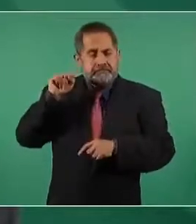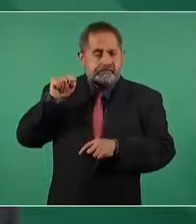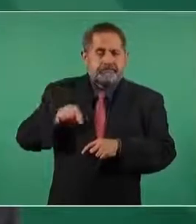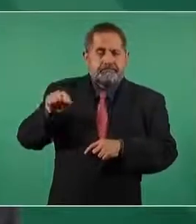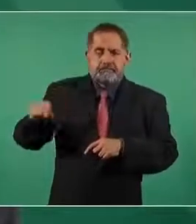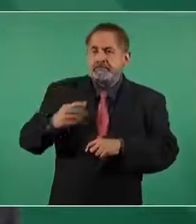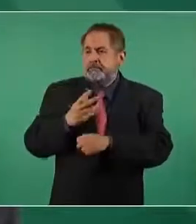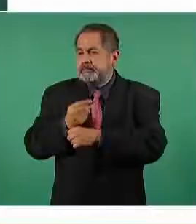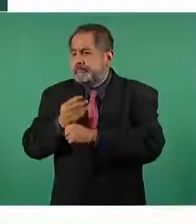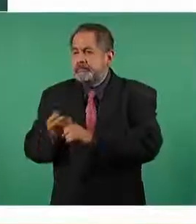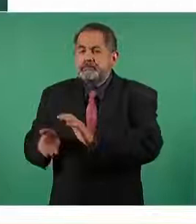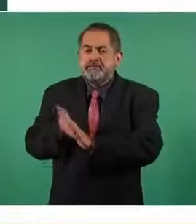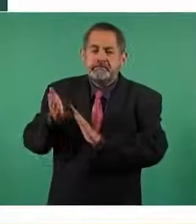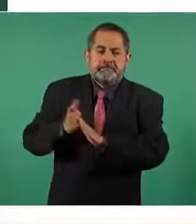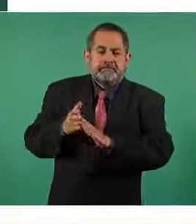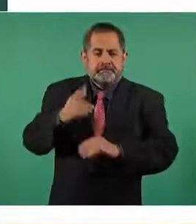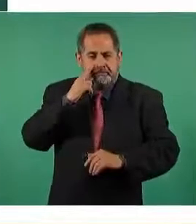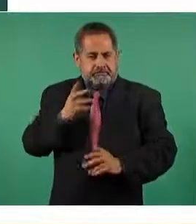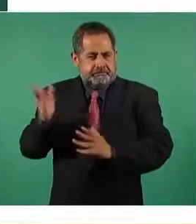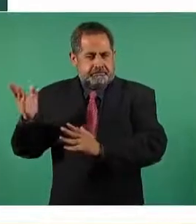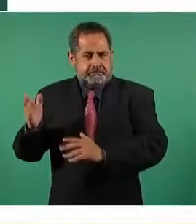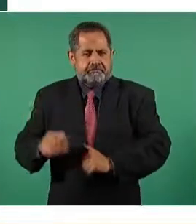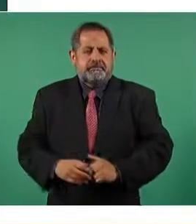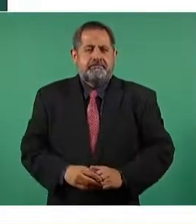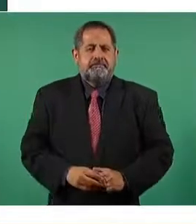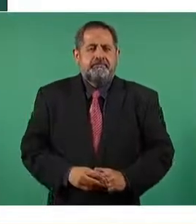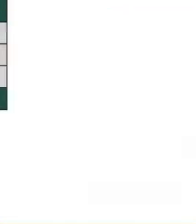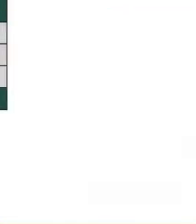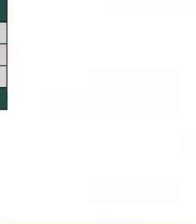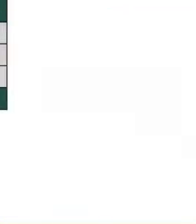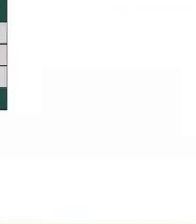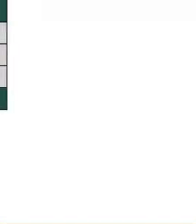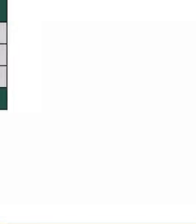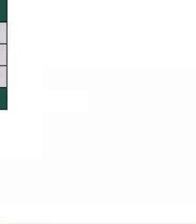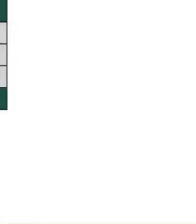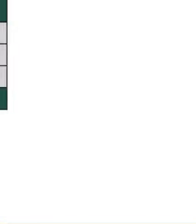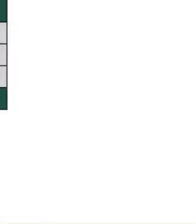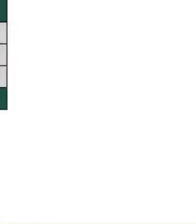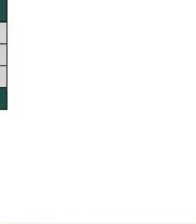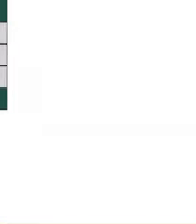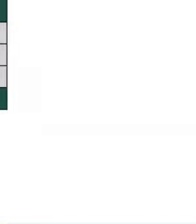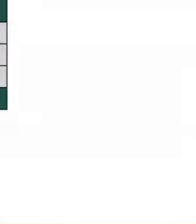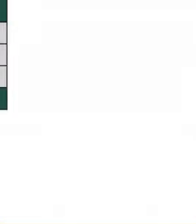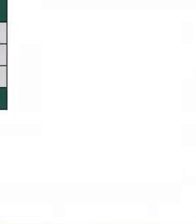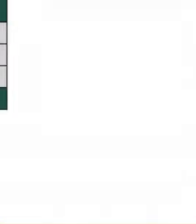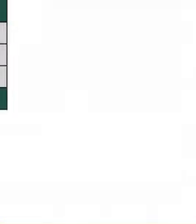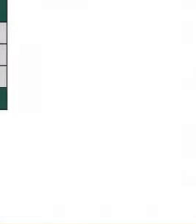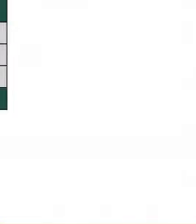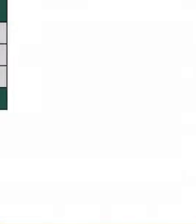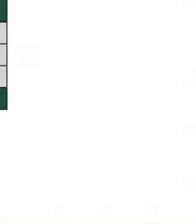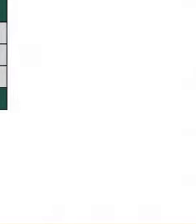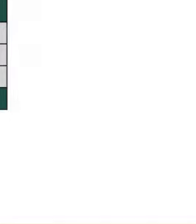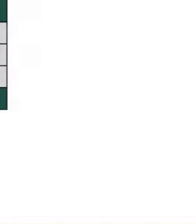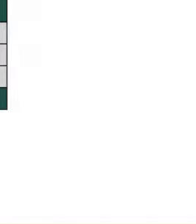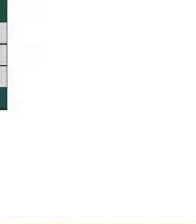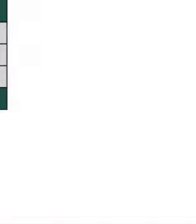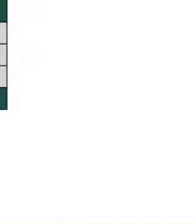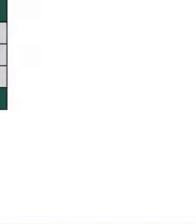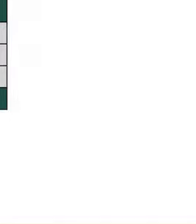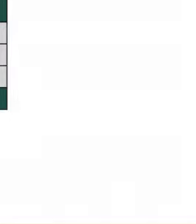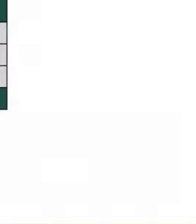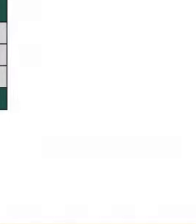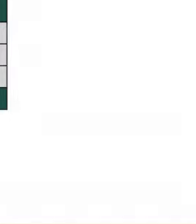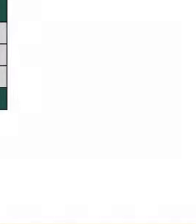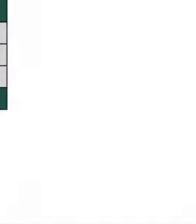labores de reconstrucción en la red estatal. Los recursos totales son en este estado son del orden de